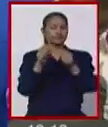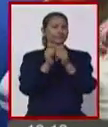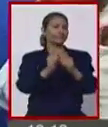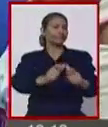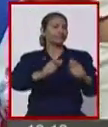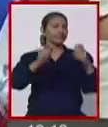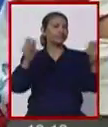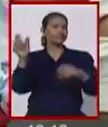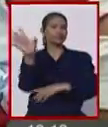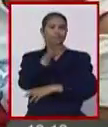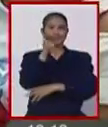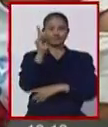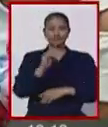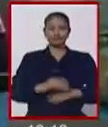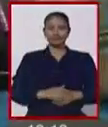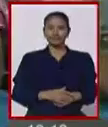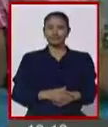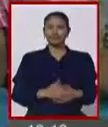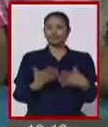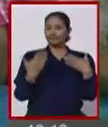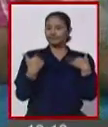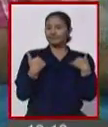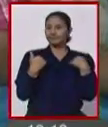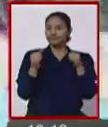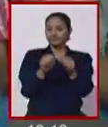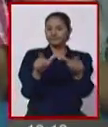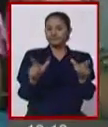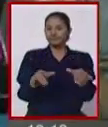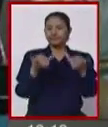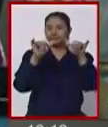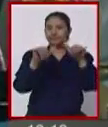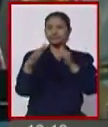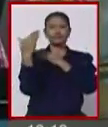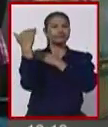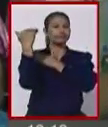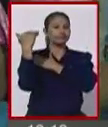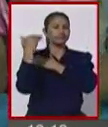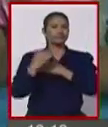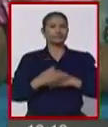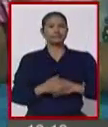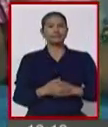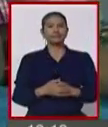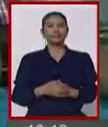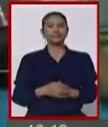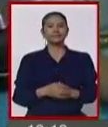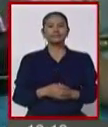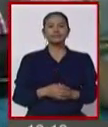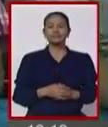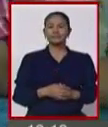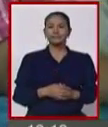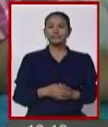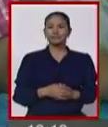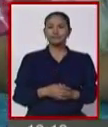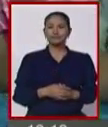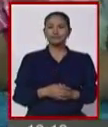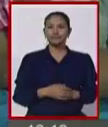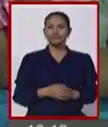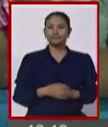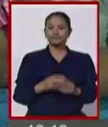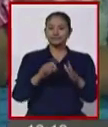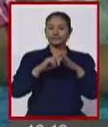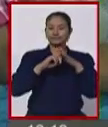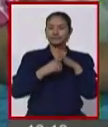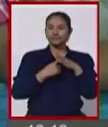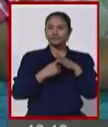más extensa de Bolivia. Tenemos un sitio asignado como Santa Cruz, que